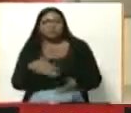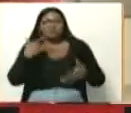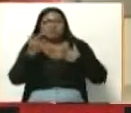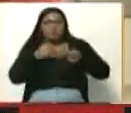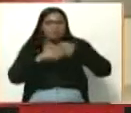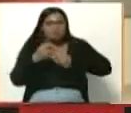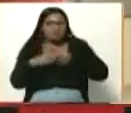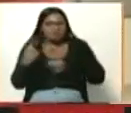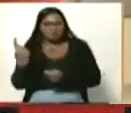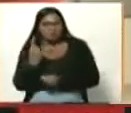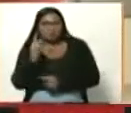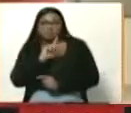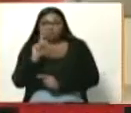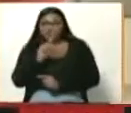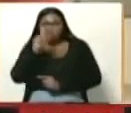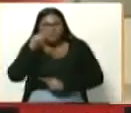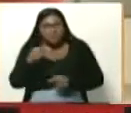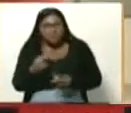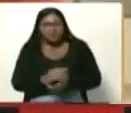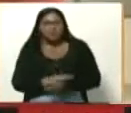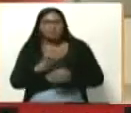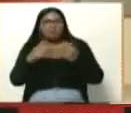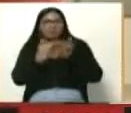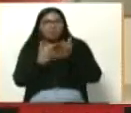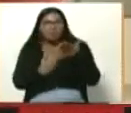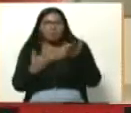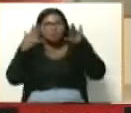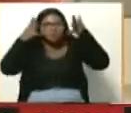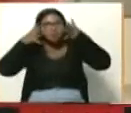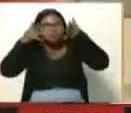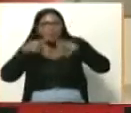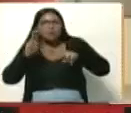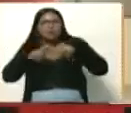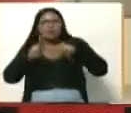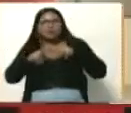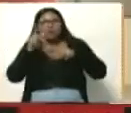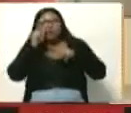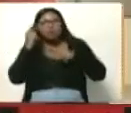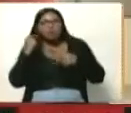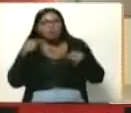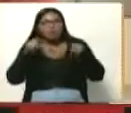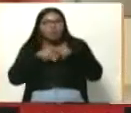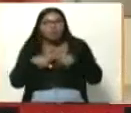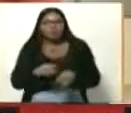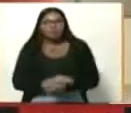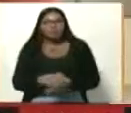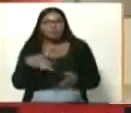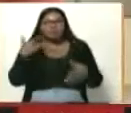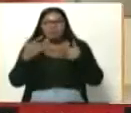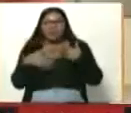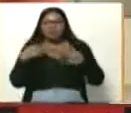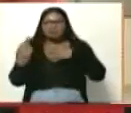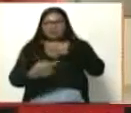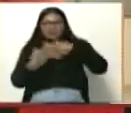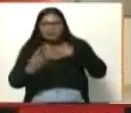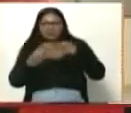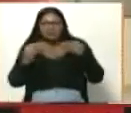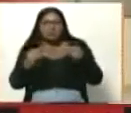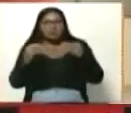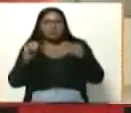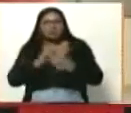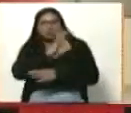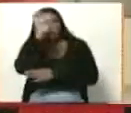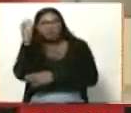comerciales. Allí también tenemos propuestas formativas para niños, niñas y además actividades recreativas durante todo el día